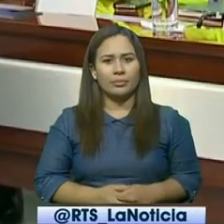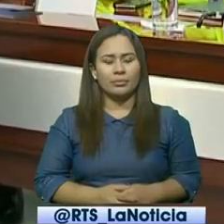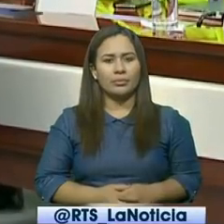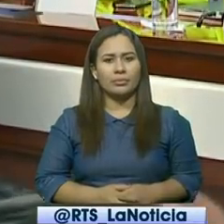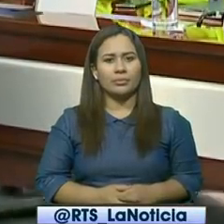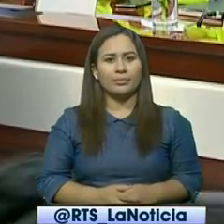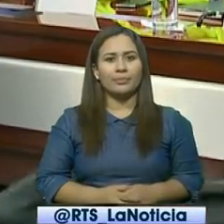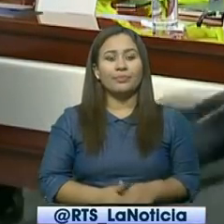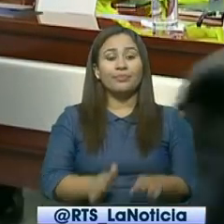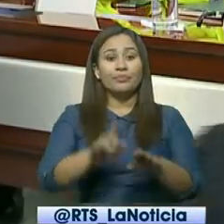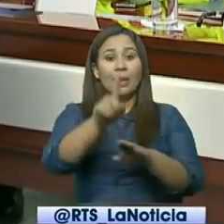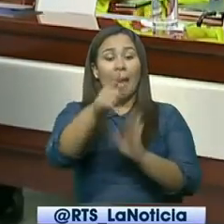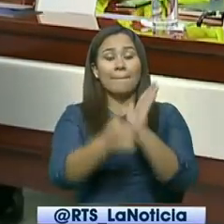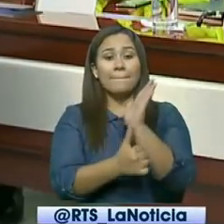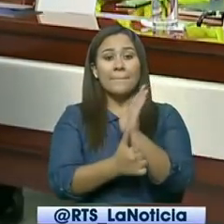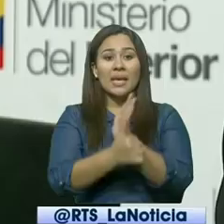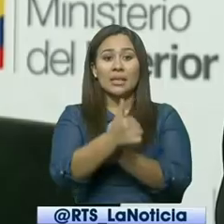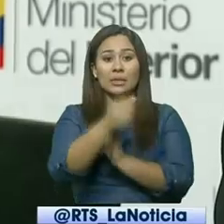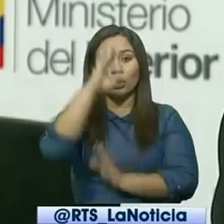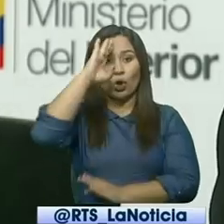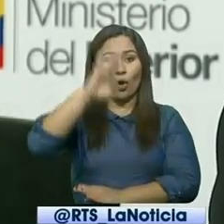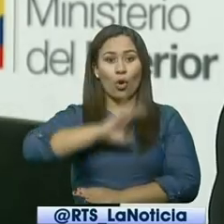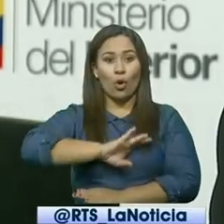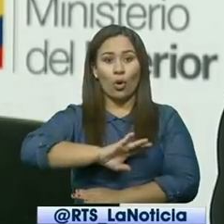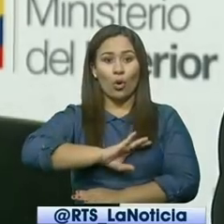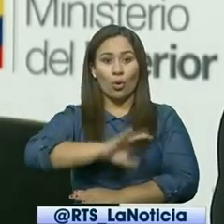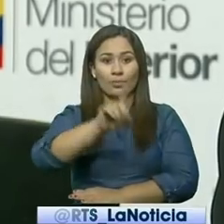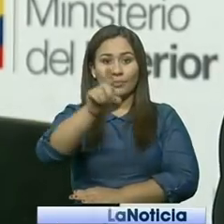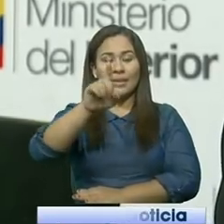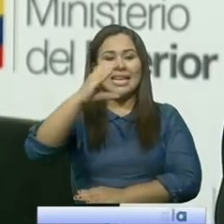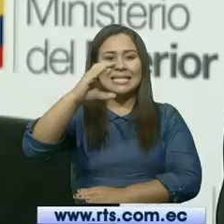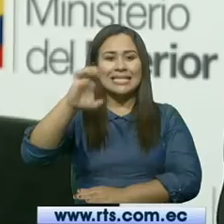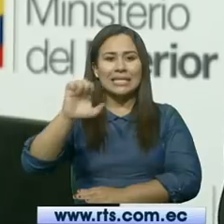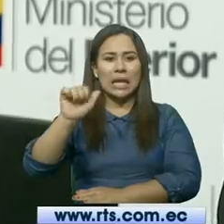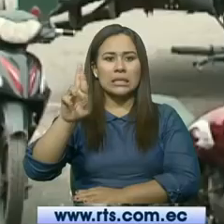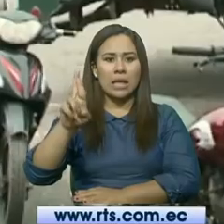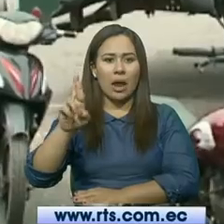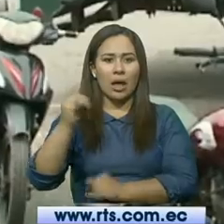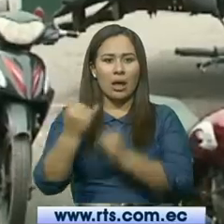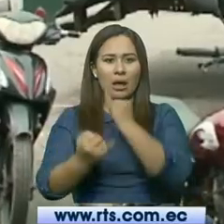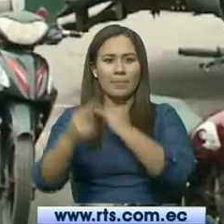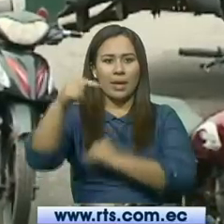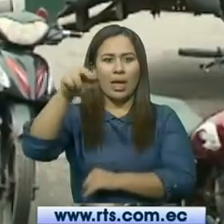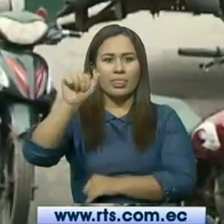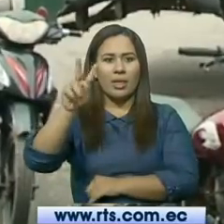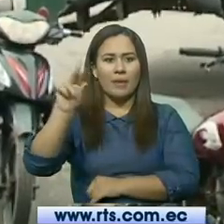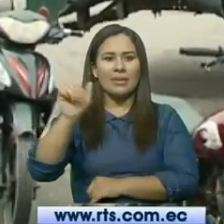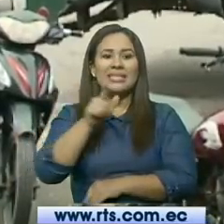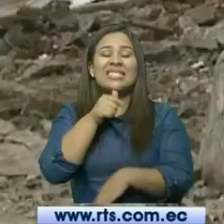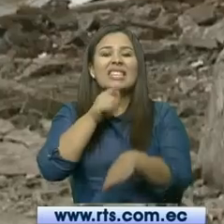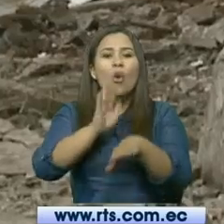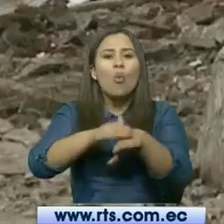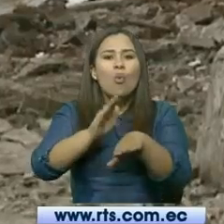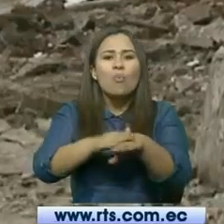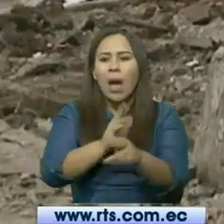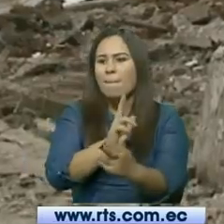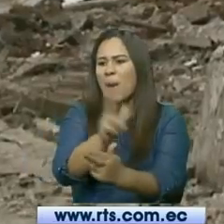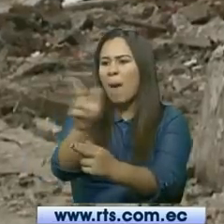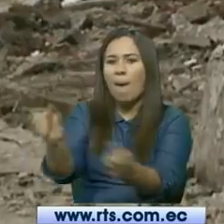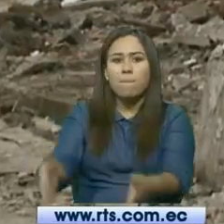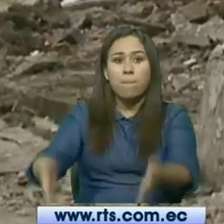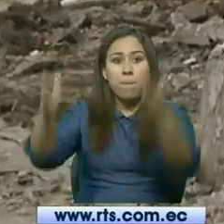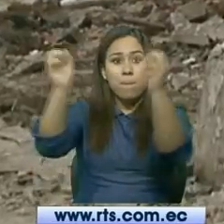así conoció el ministro del interior césar navas quien confirmó que los responsables de los ataques a uniformados en san lorenzo en la